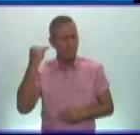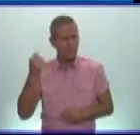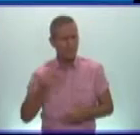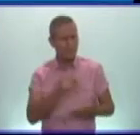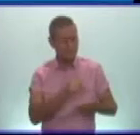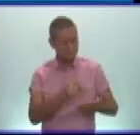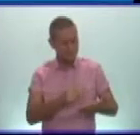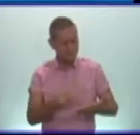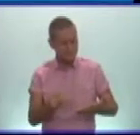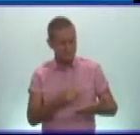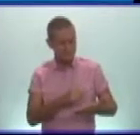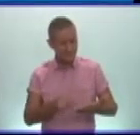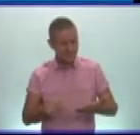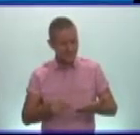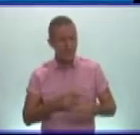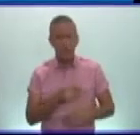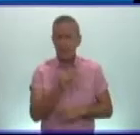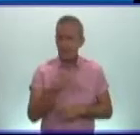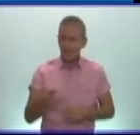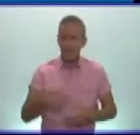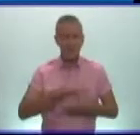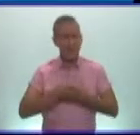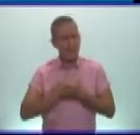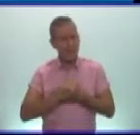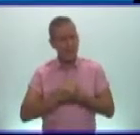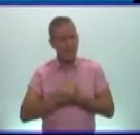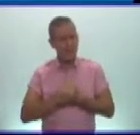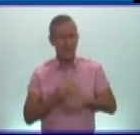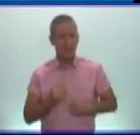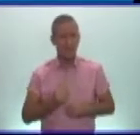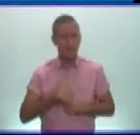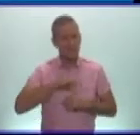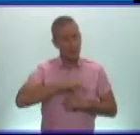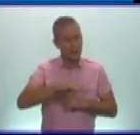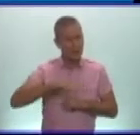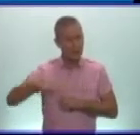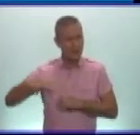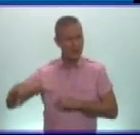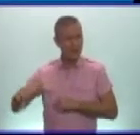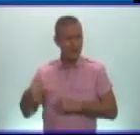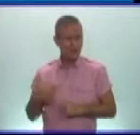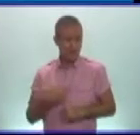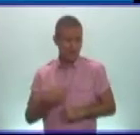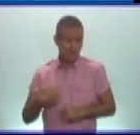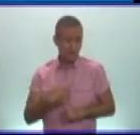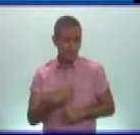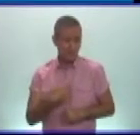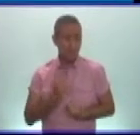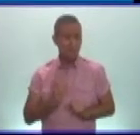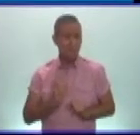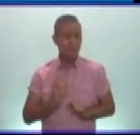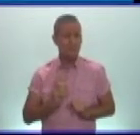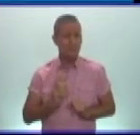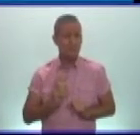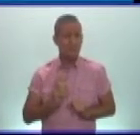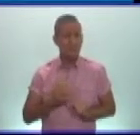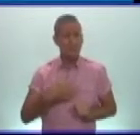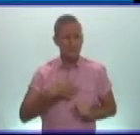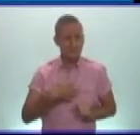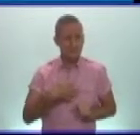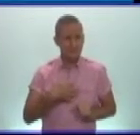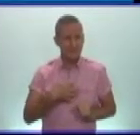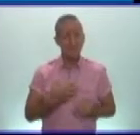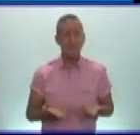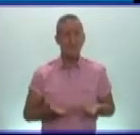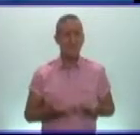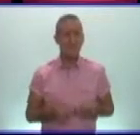cartas a personas, amigos, que se encuentran lejos de nosotros, independientemente de que tenemos la tecnología, pero bueno, las